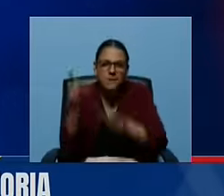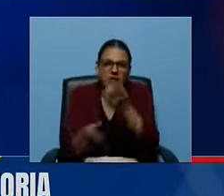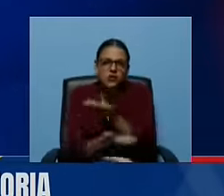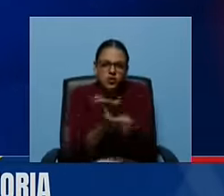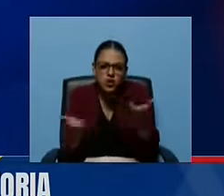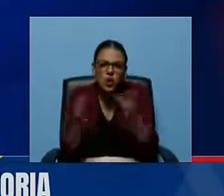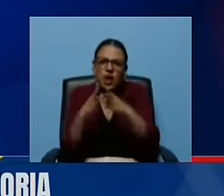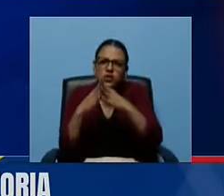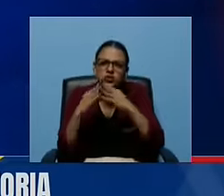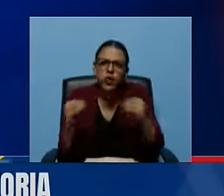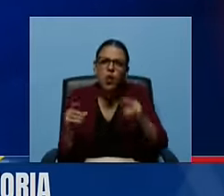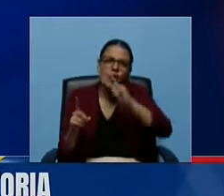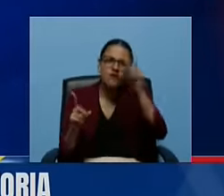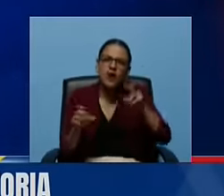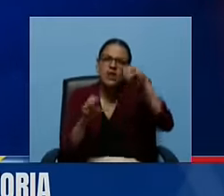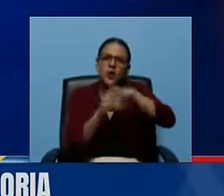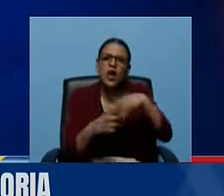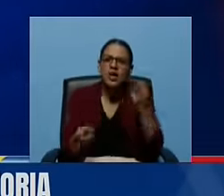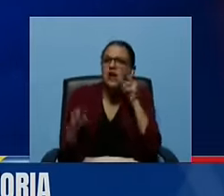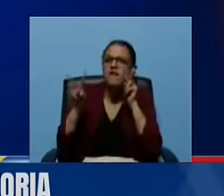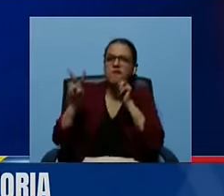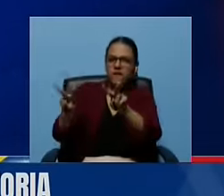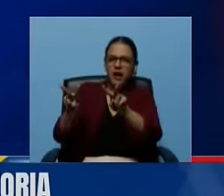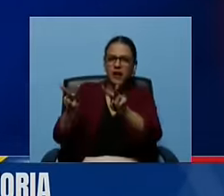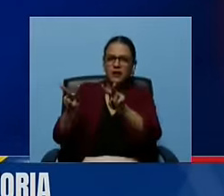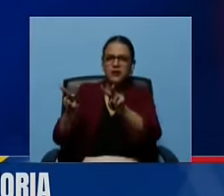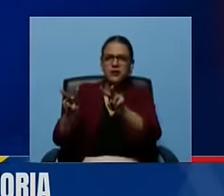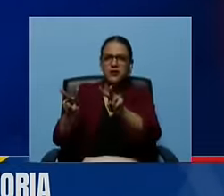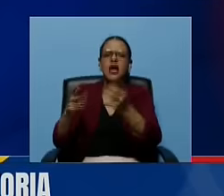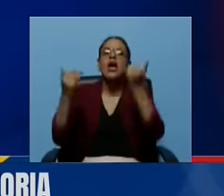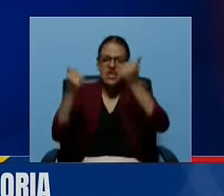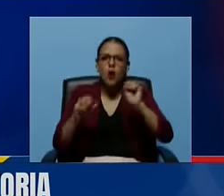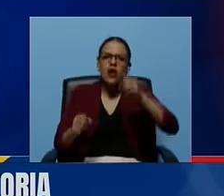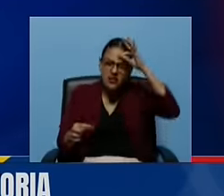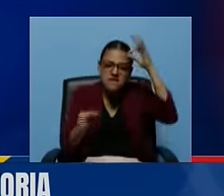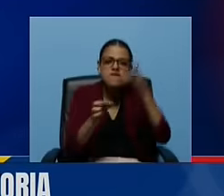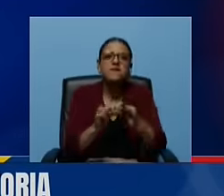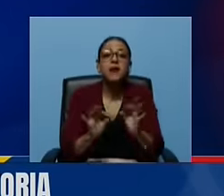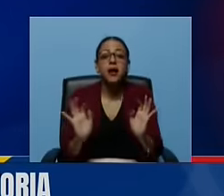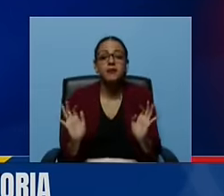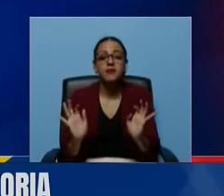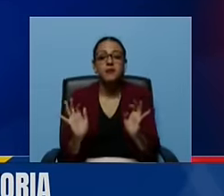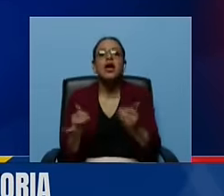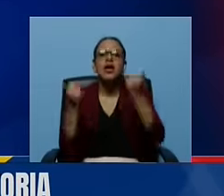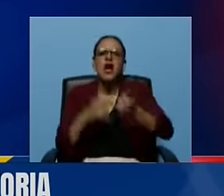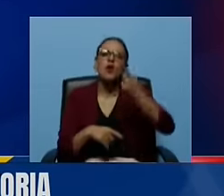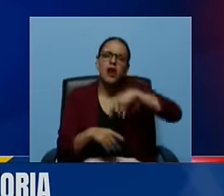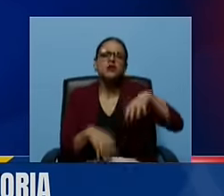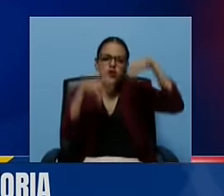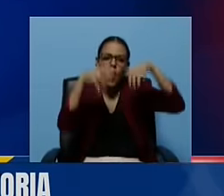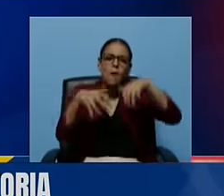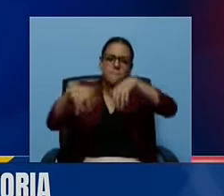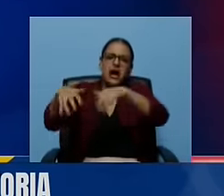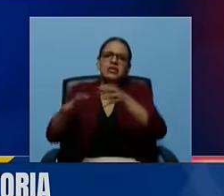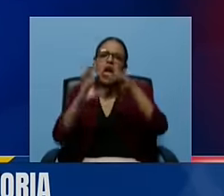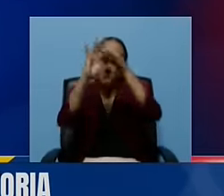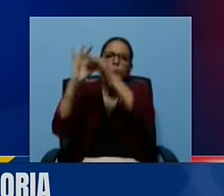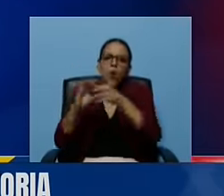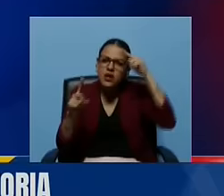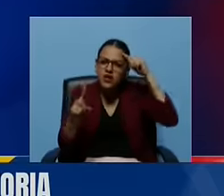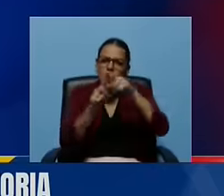venezolanas de bien que vieron y ahora creen, y tenemos que marchar unidos por la